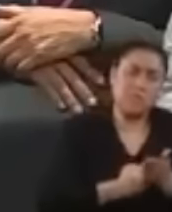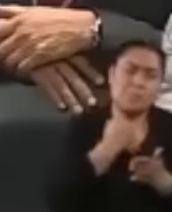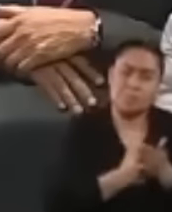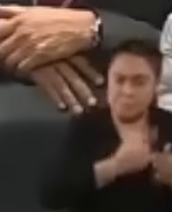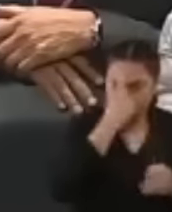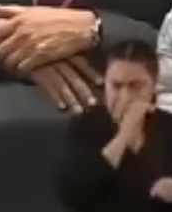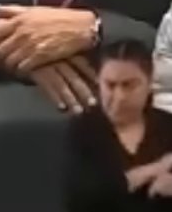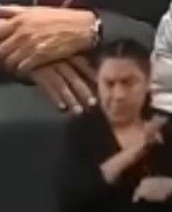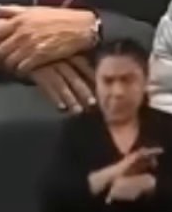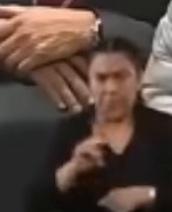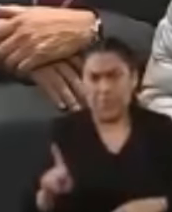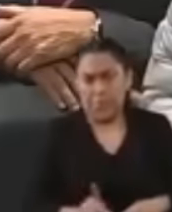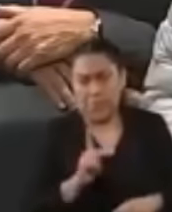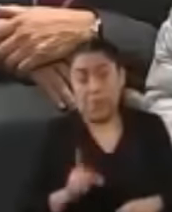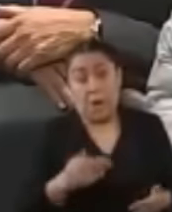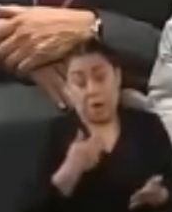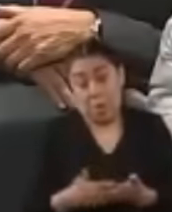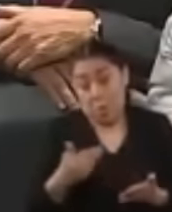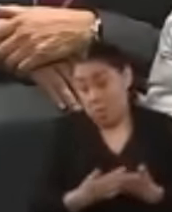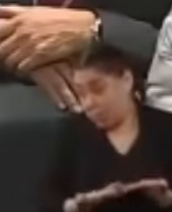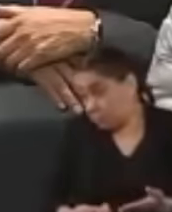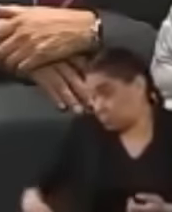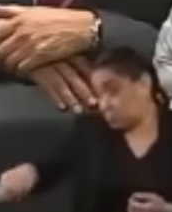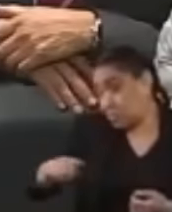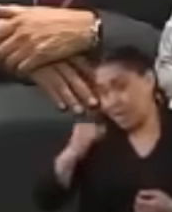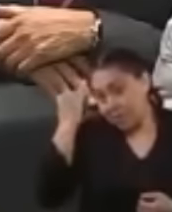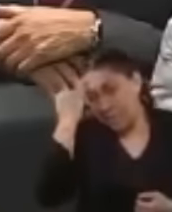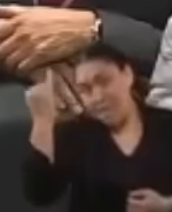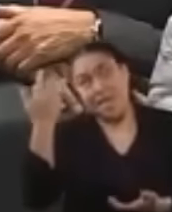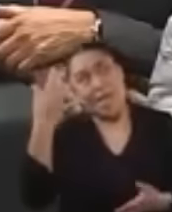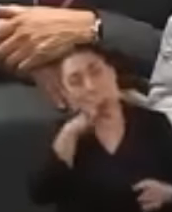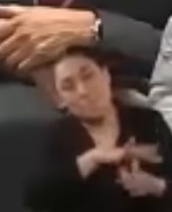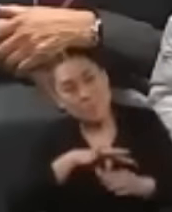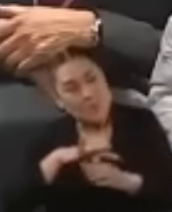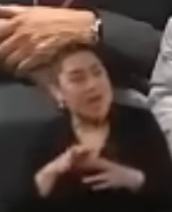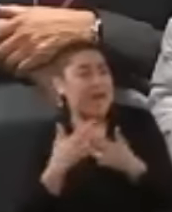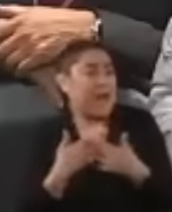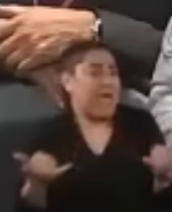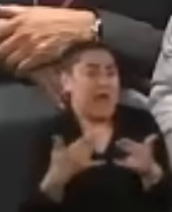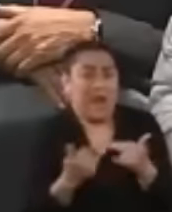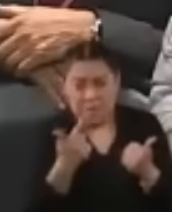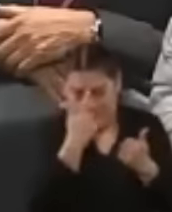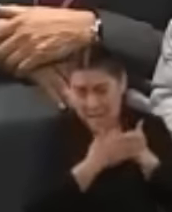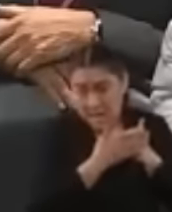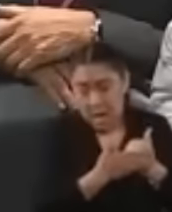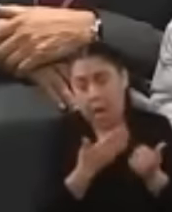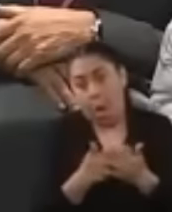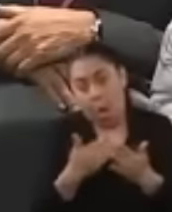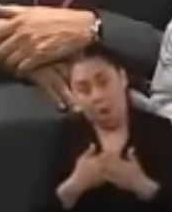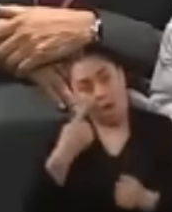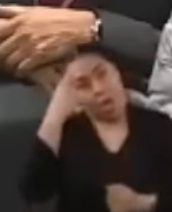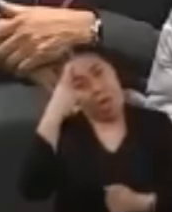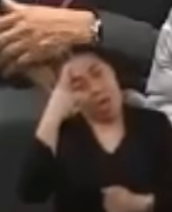hoy ustedes, como no tienen ni ideas, ni voto, ni construcción de absolutamente nada, tratan de colgarse